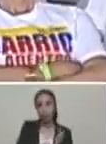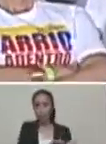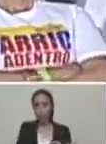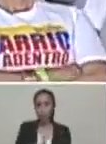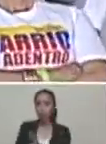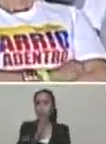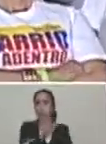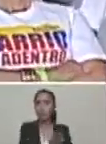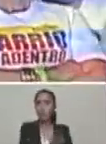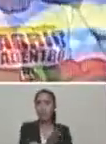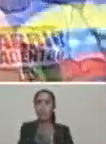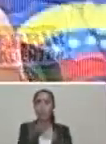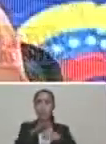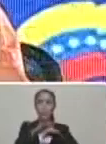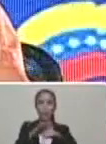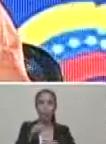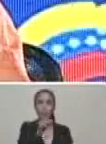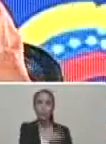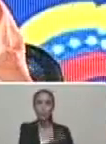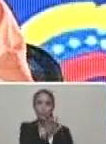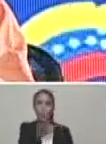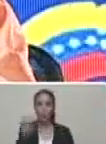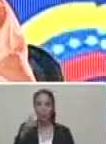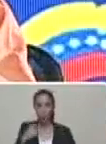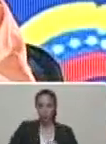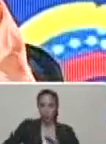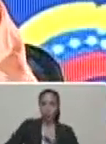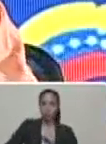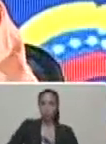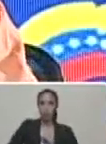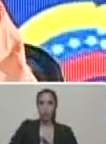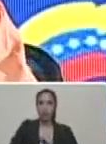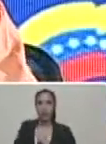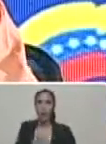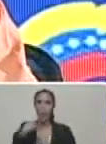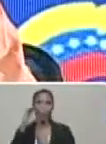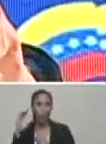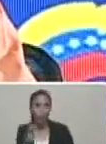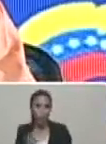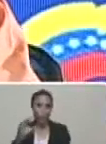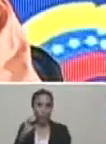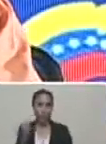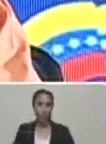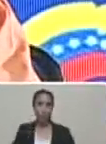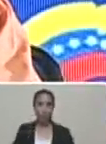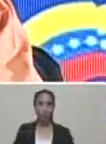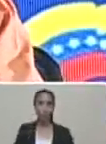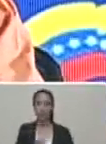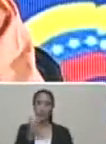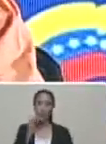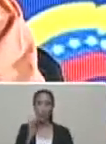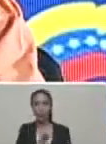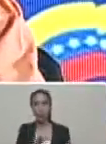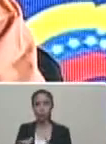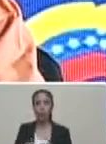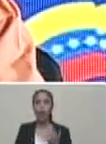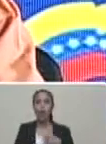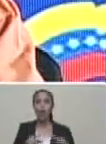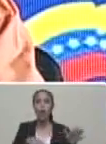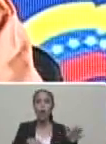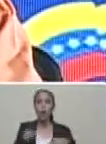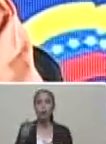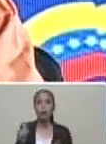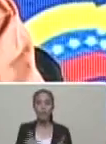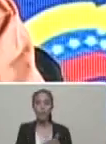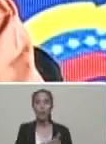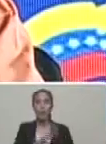154 partos. Ningún niño murió en esos partos. Más de 11.400 exámenes de diagnóstico